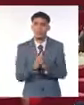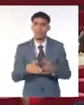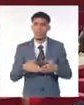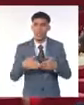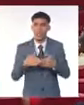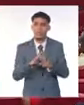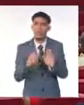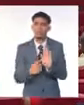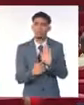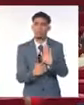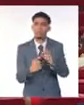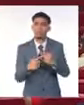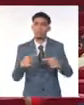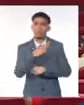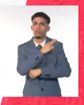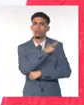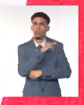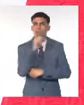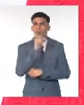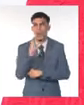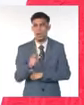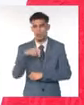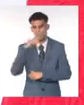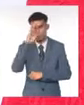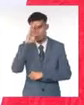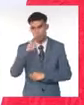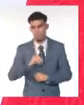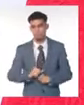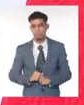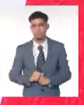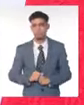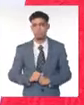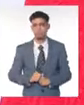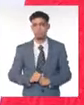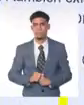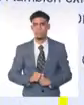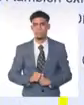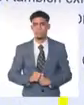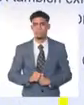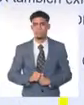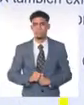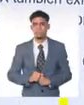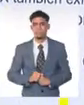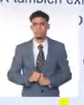máximos directivos de la prensa en el país. Lisette Márquez, Canal Cubano de Noticias.